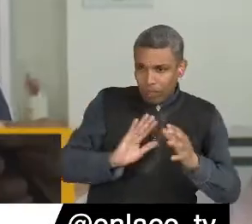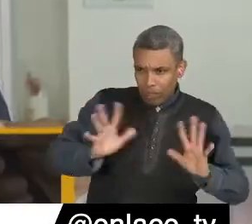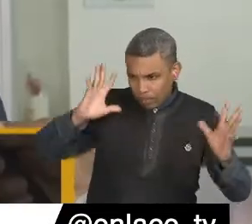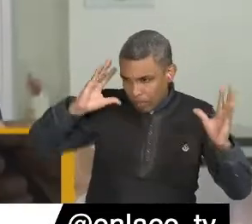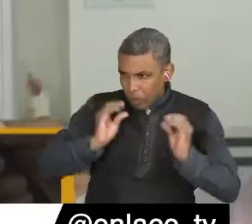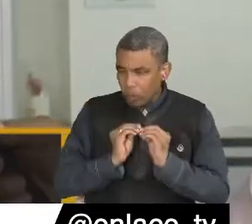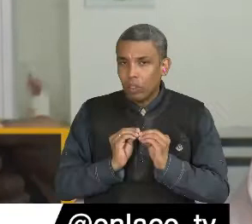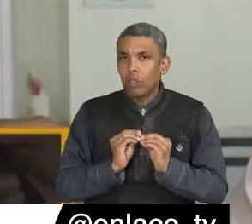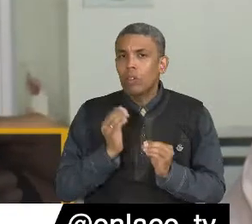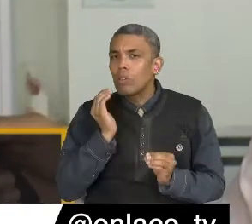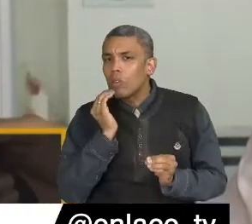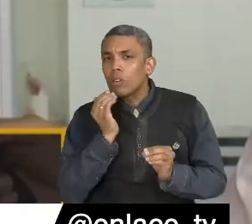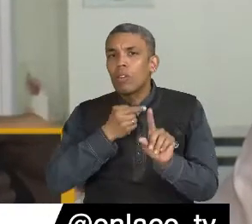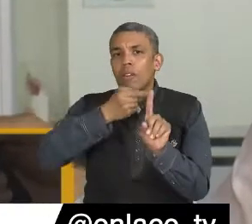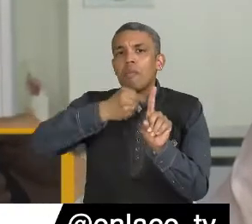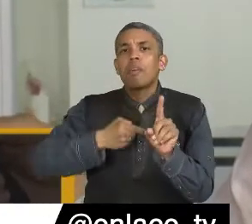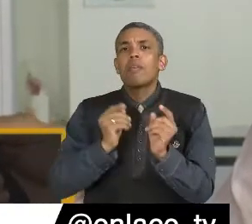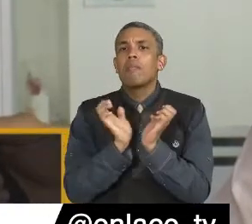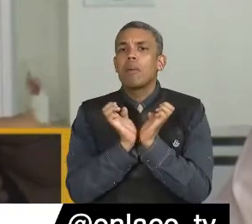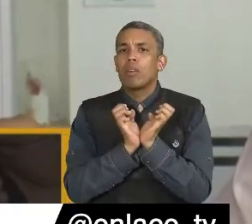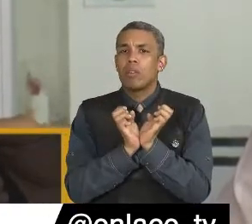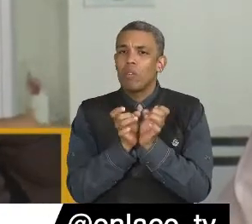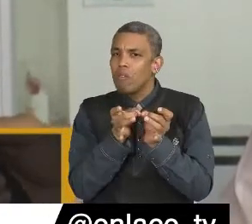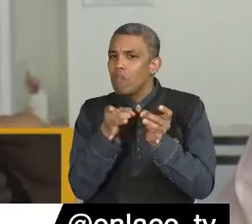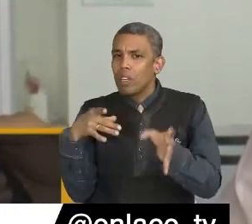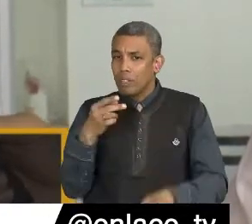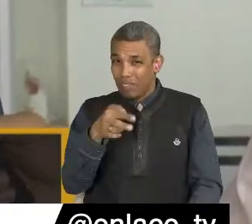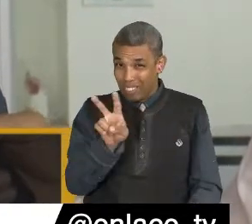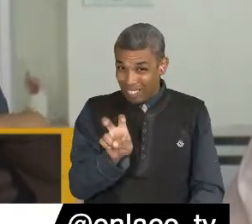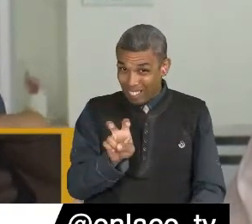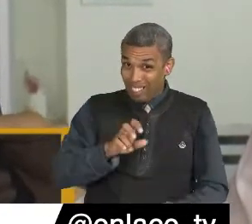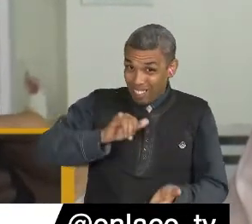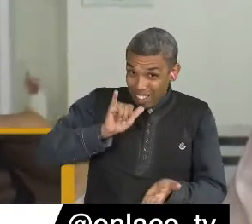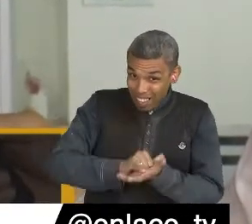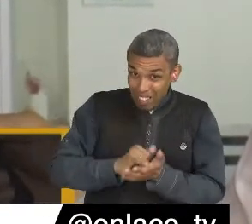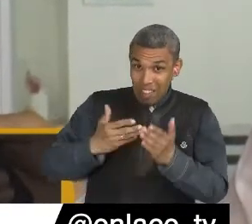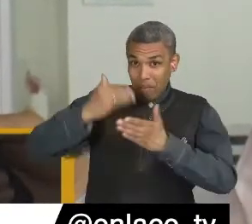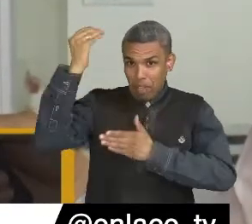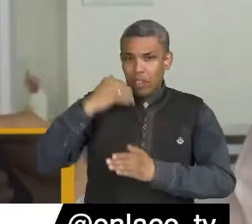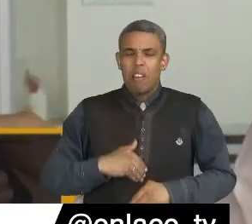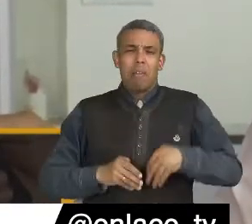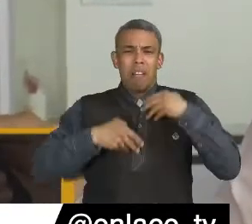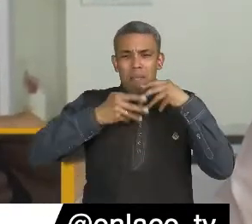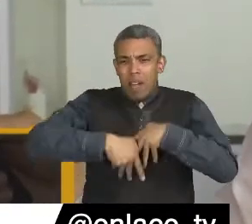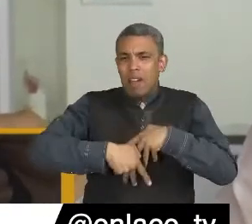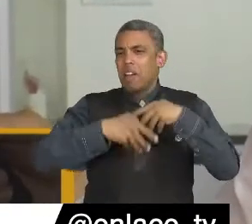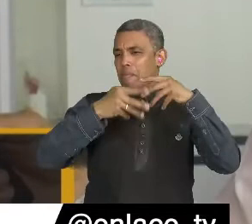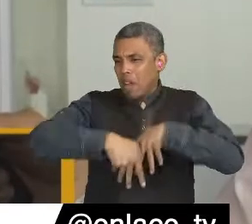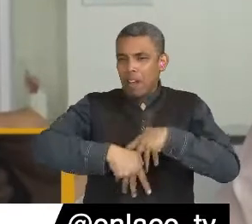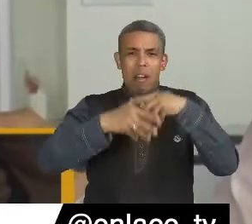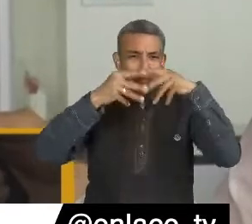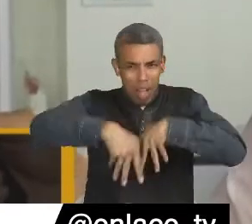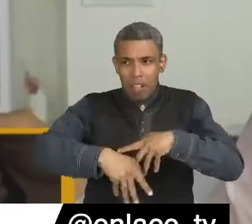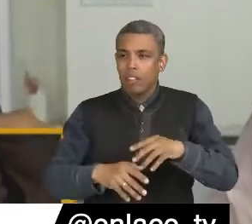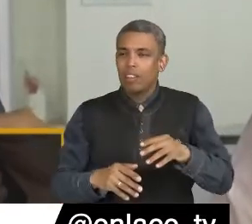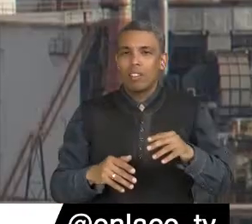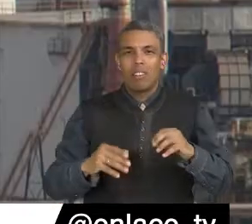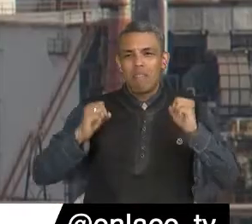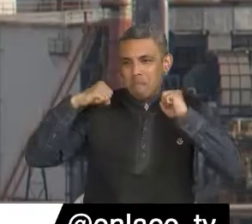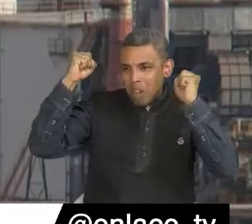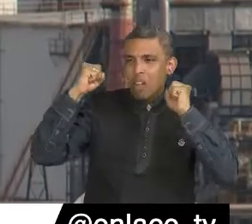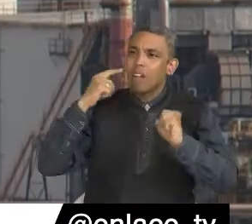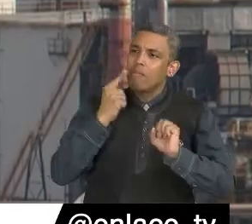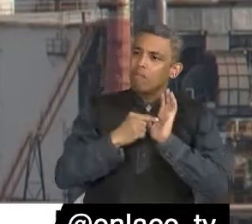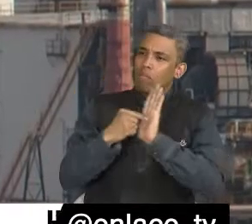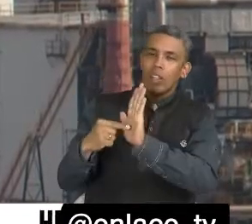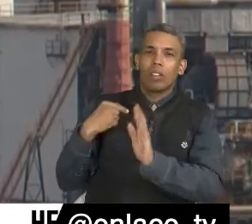estaría realizando la primer movilización de protesta, de inconformismo hacia el gobierno